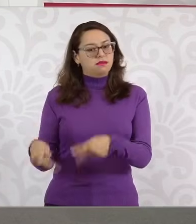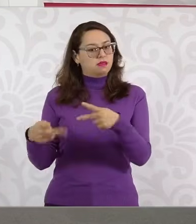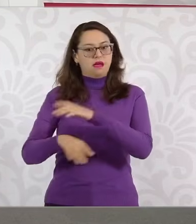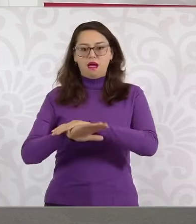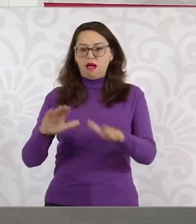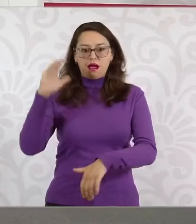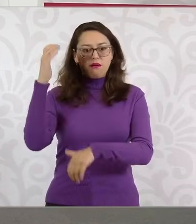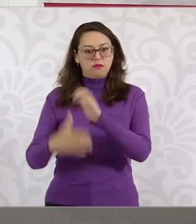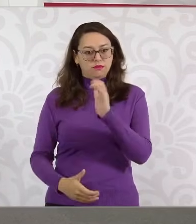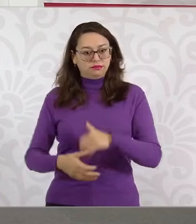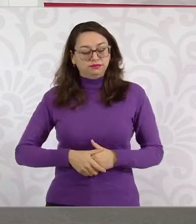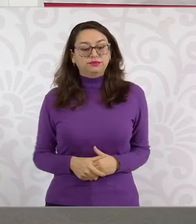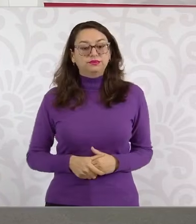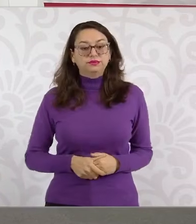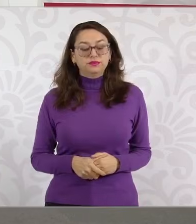por favor.